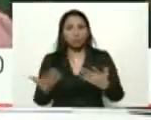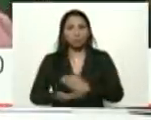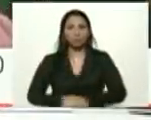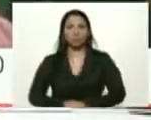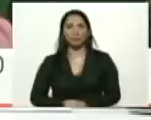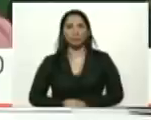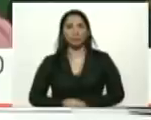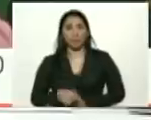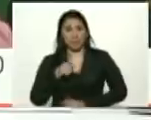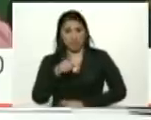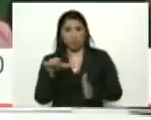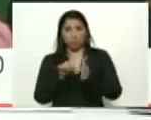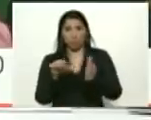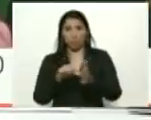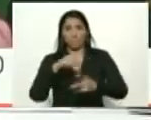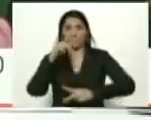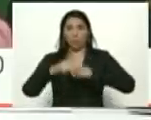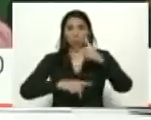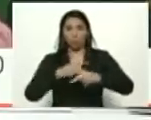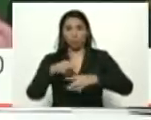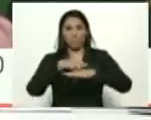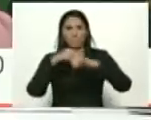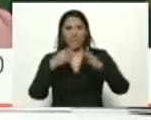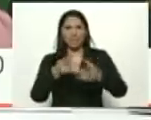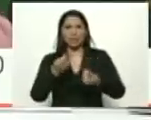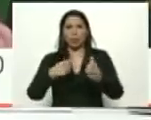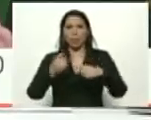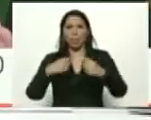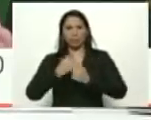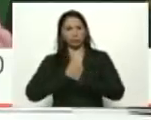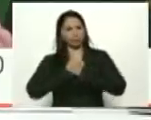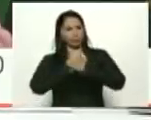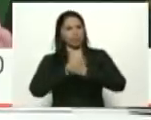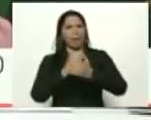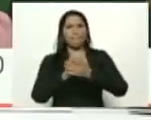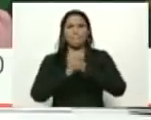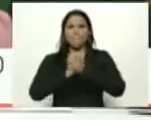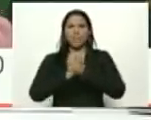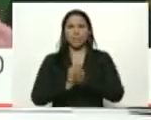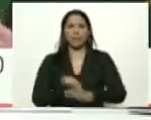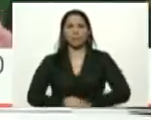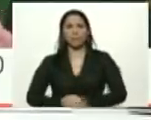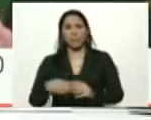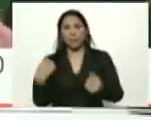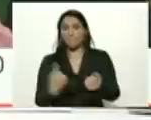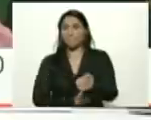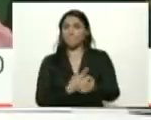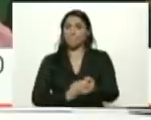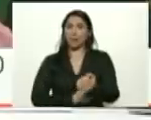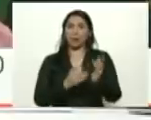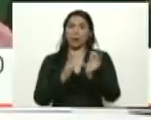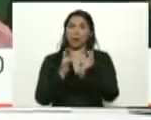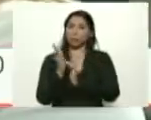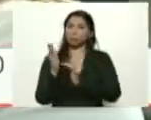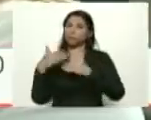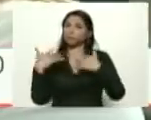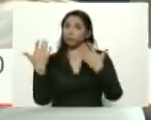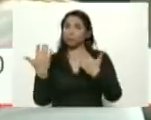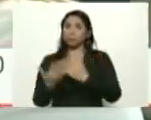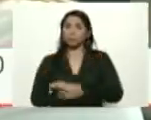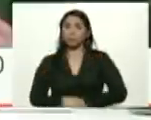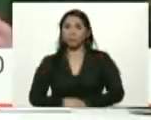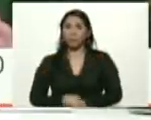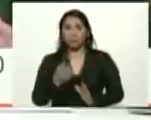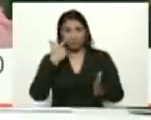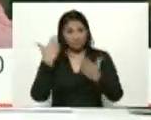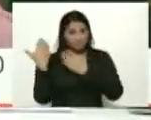Y ahí donde se produce, ministra de Comercio, querida compañera, hermana en Cristo Redentor,